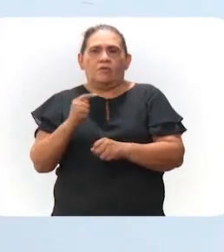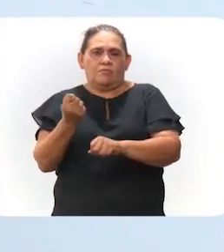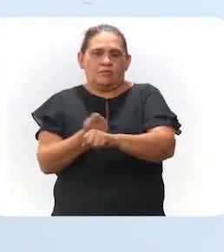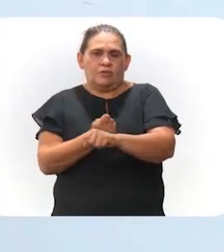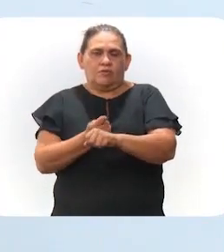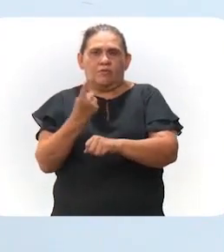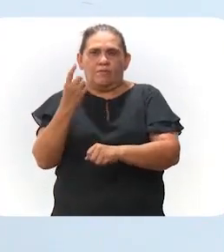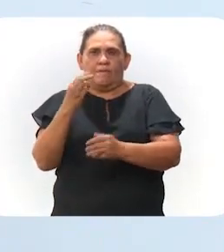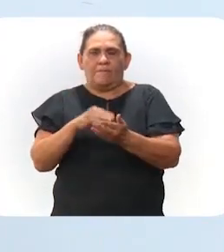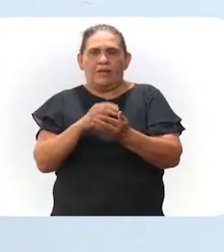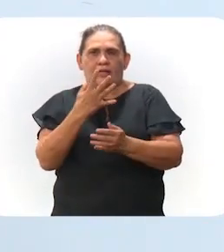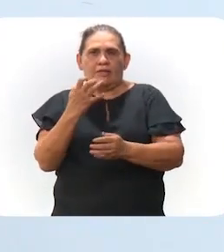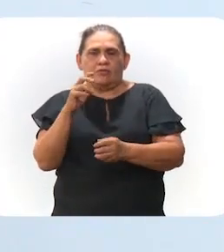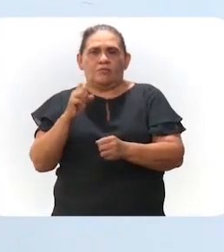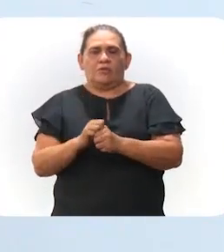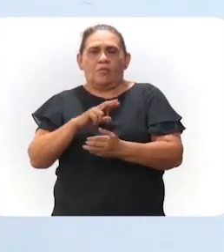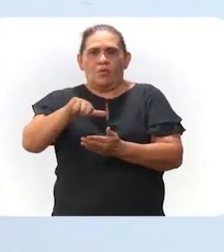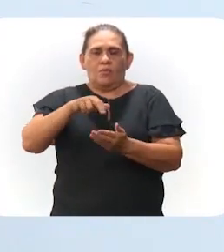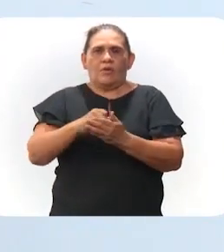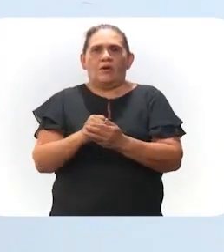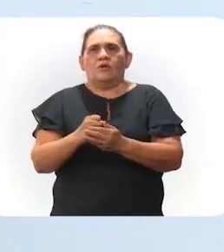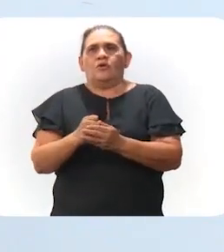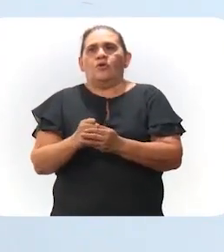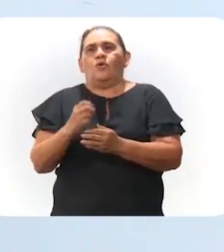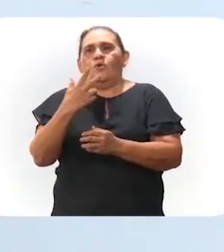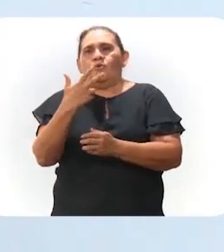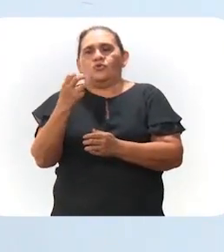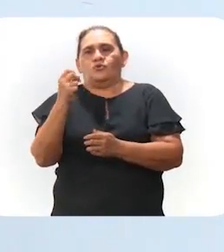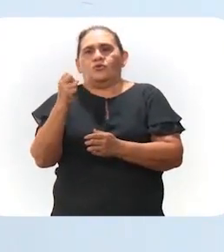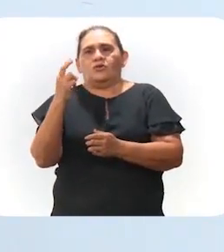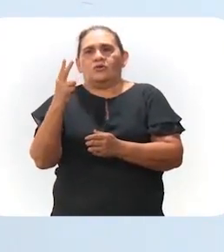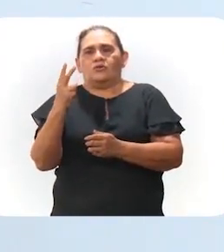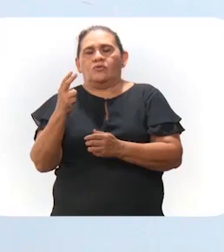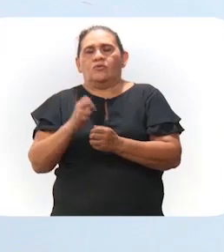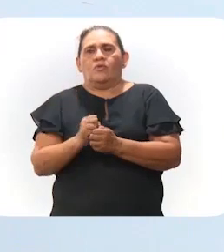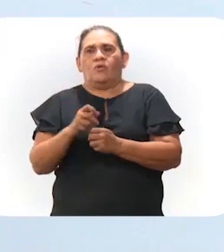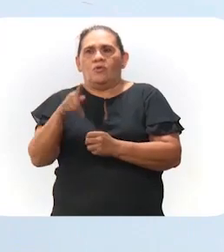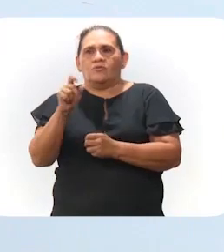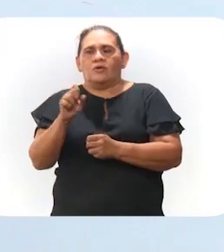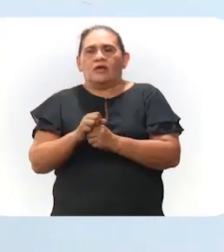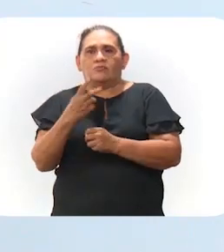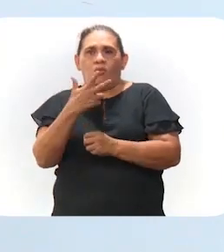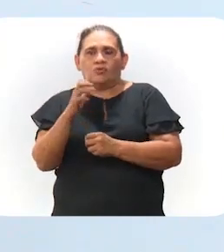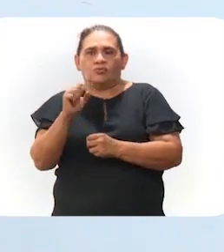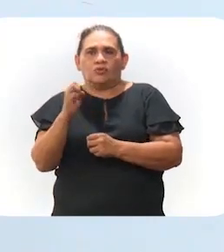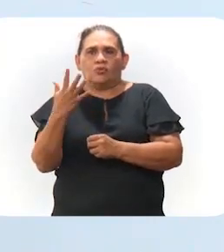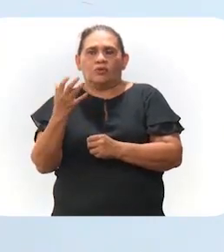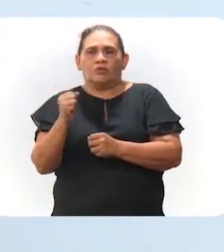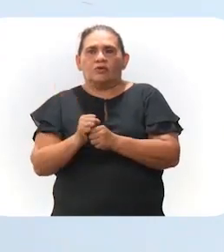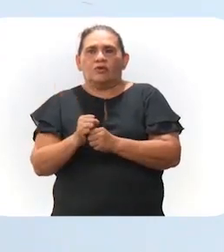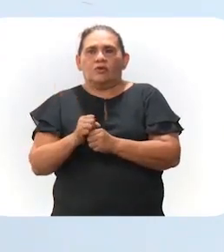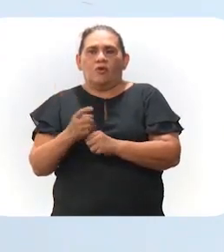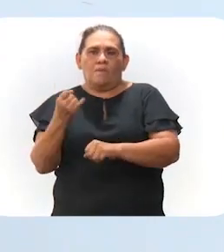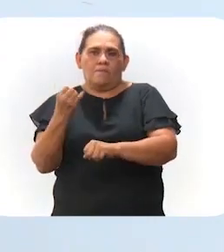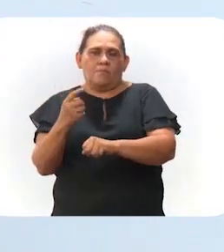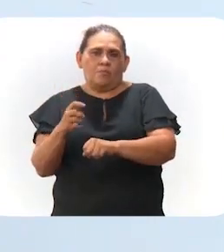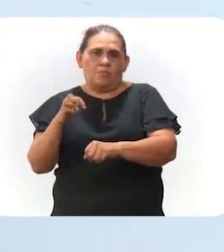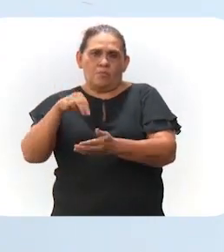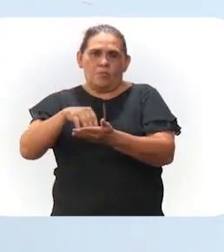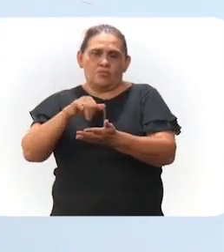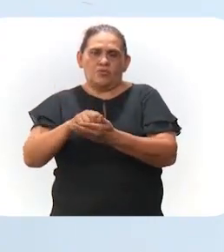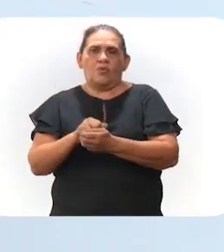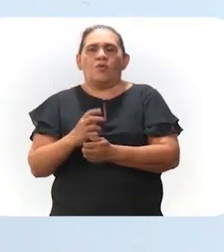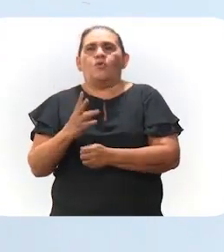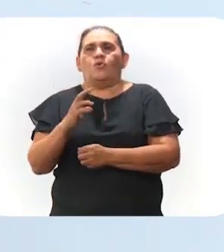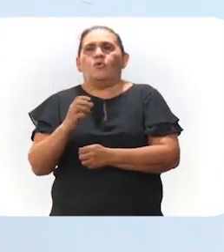1.590, Junucmá 882, Tecash 855, Motul 802,